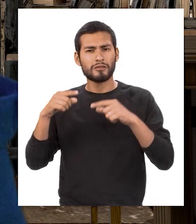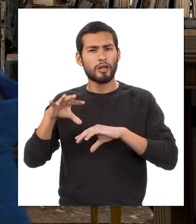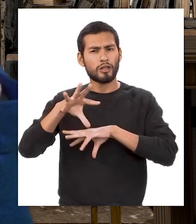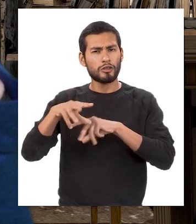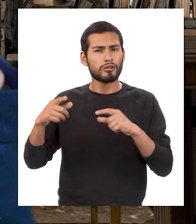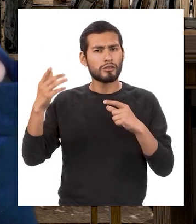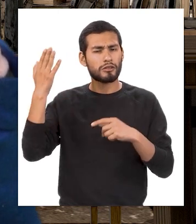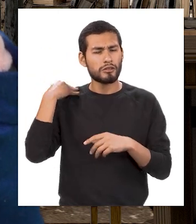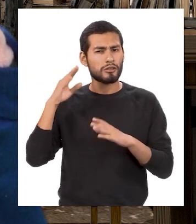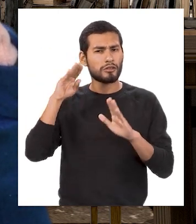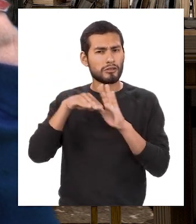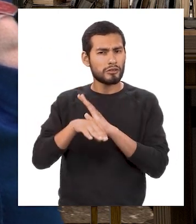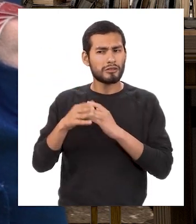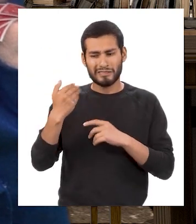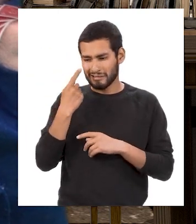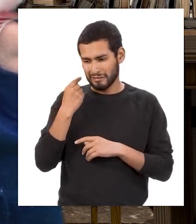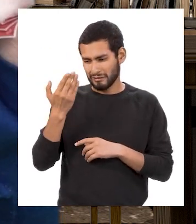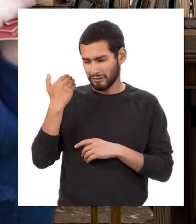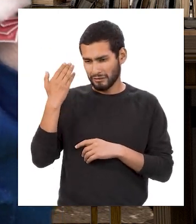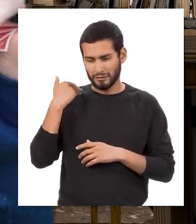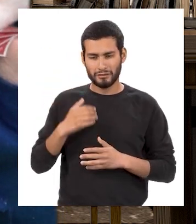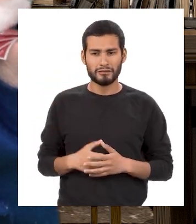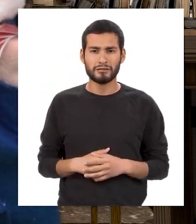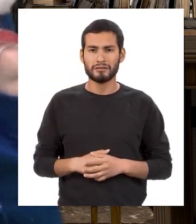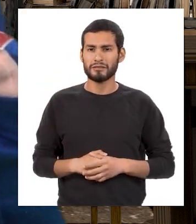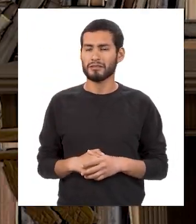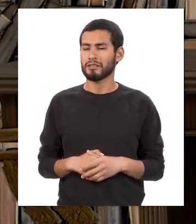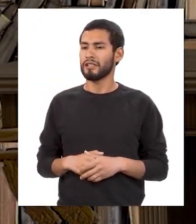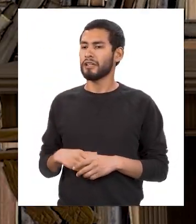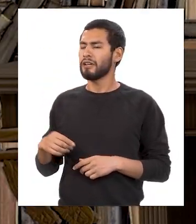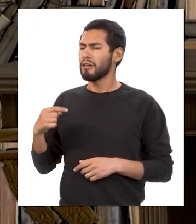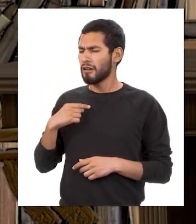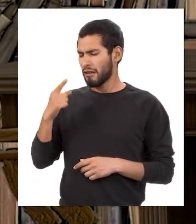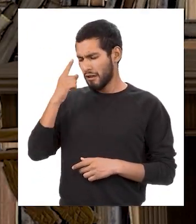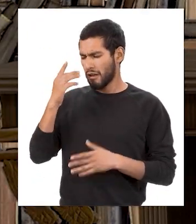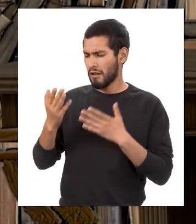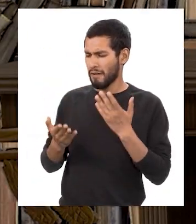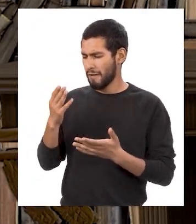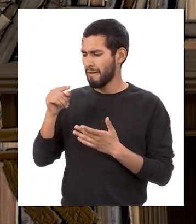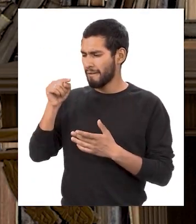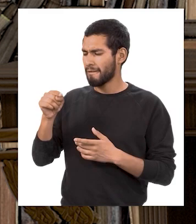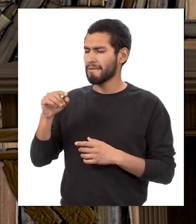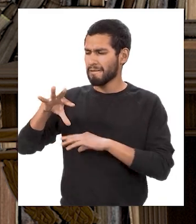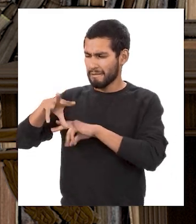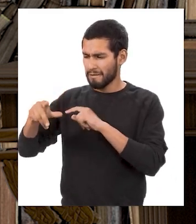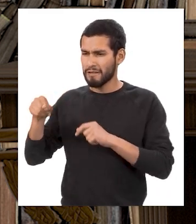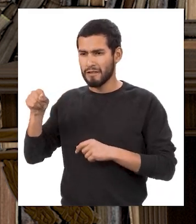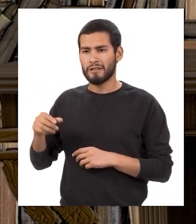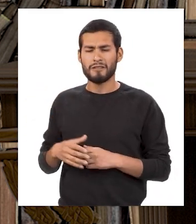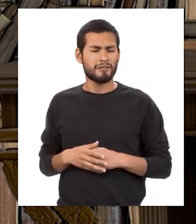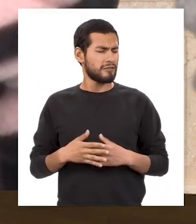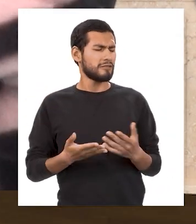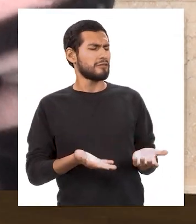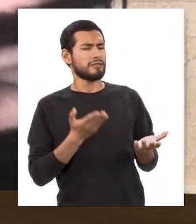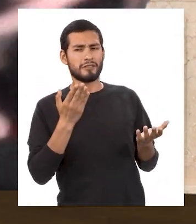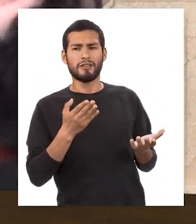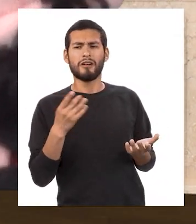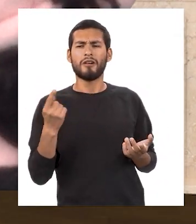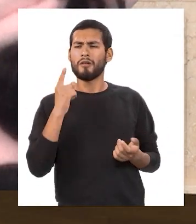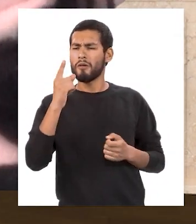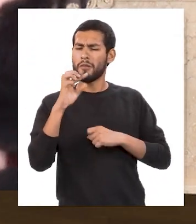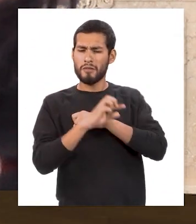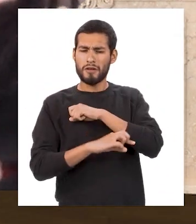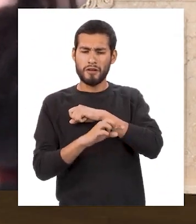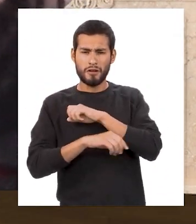un robo al banco que había sucedido solo un día atrás. Sostengo que la probabilidad está en favor del ladrón. Por